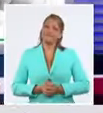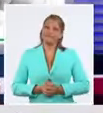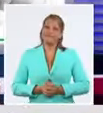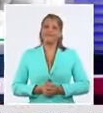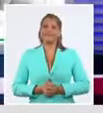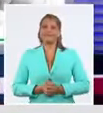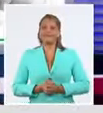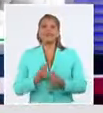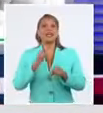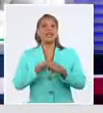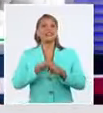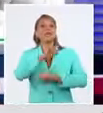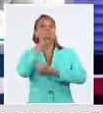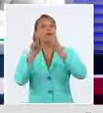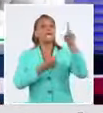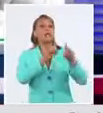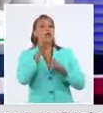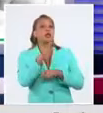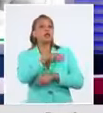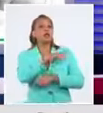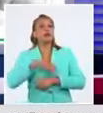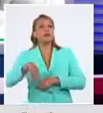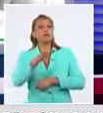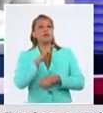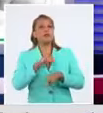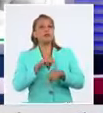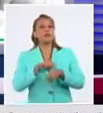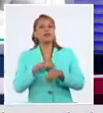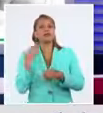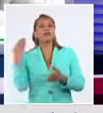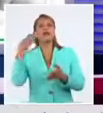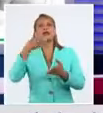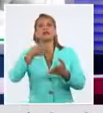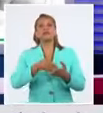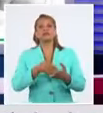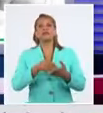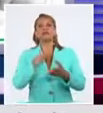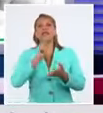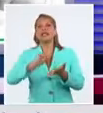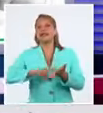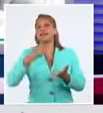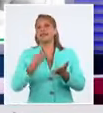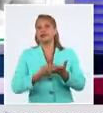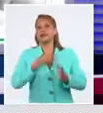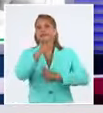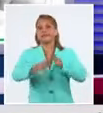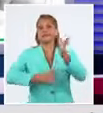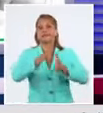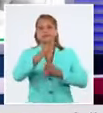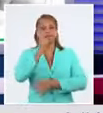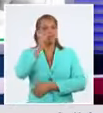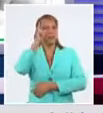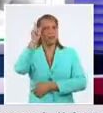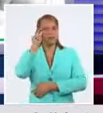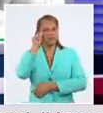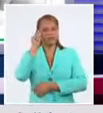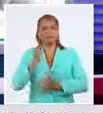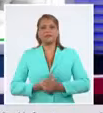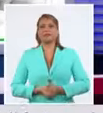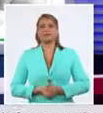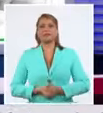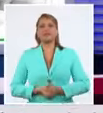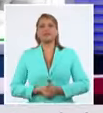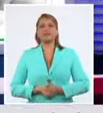Tiempo de preguntas. En esta jornada se ha incorporado a nuestra transmisión la intérprete de lengua de señas, Marileymi Serrepilado, y ahora